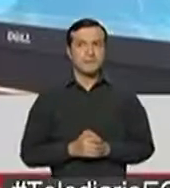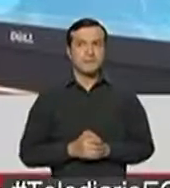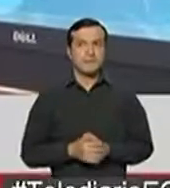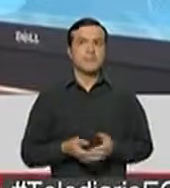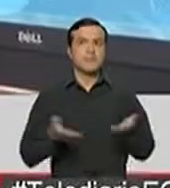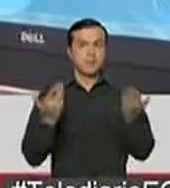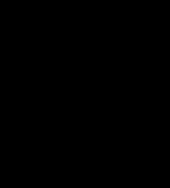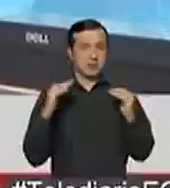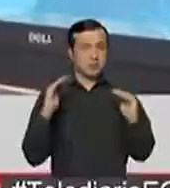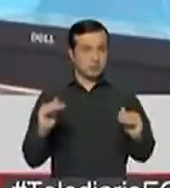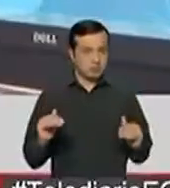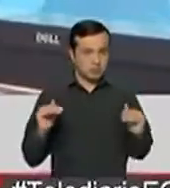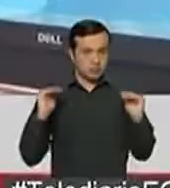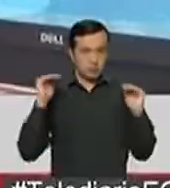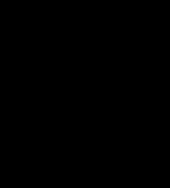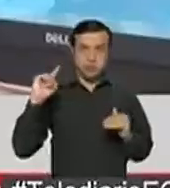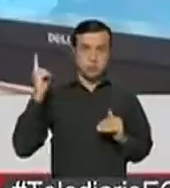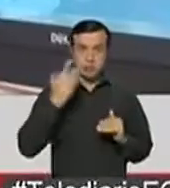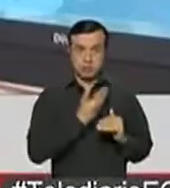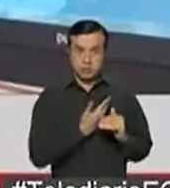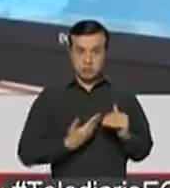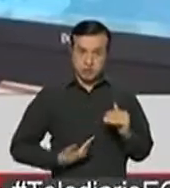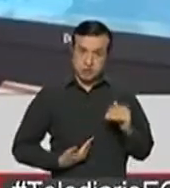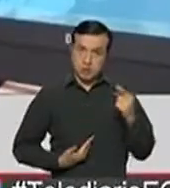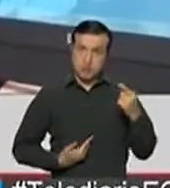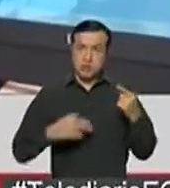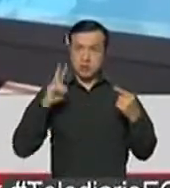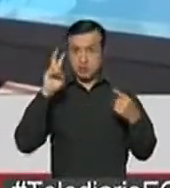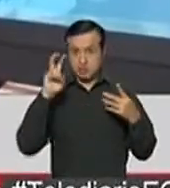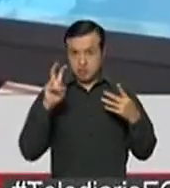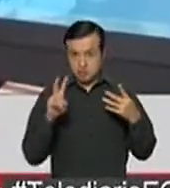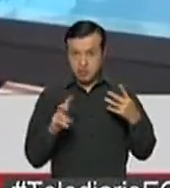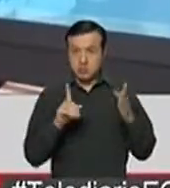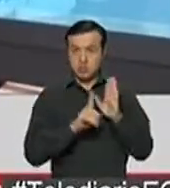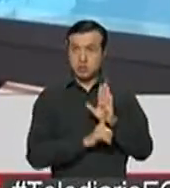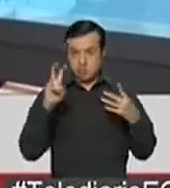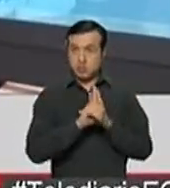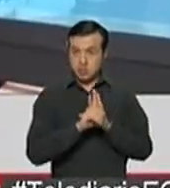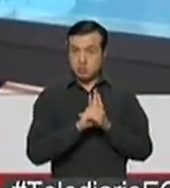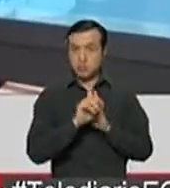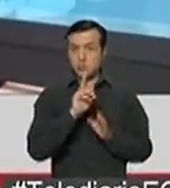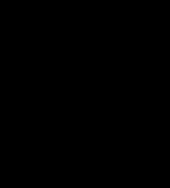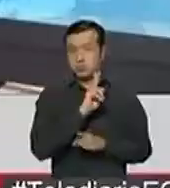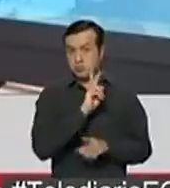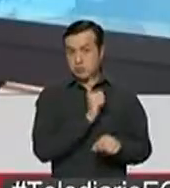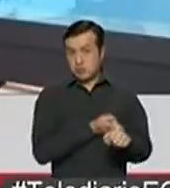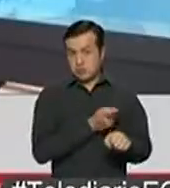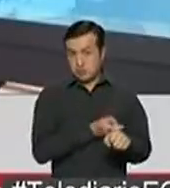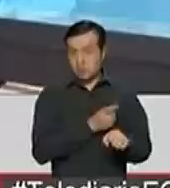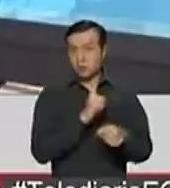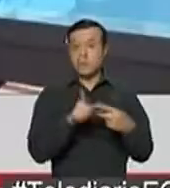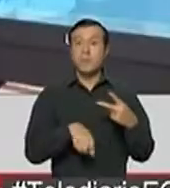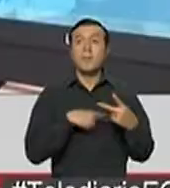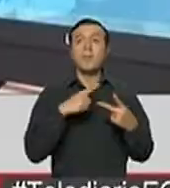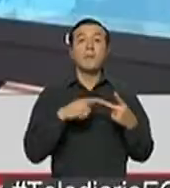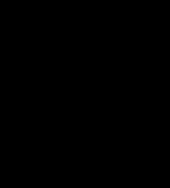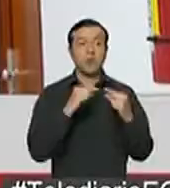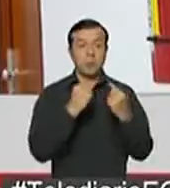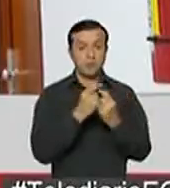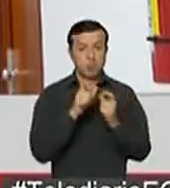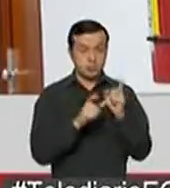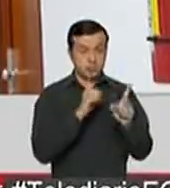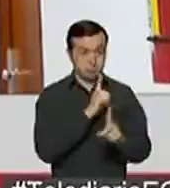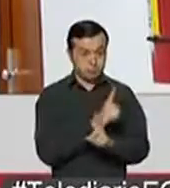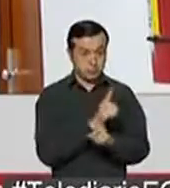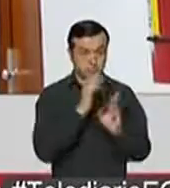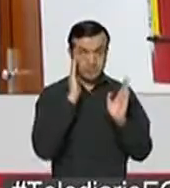un posicionamiento no solo como presidente sobre ciertos temas de desarrollo en particular, y sobre las poblaciones vulnerables.